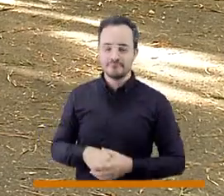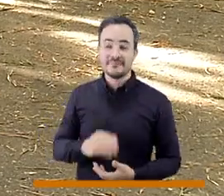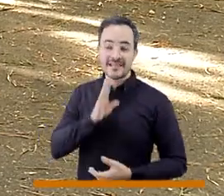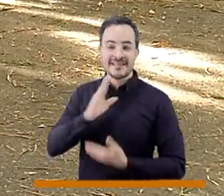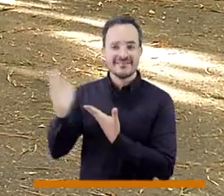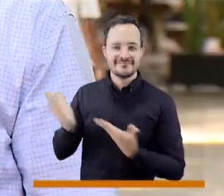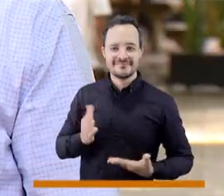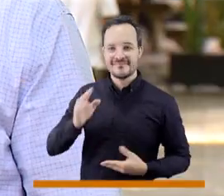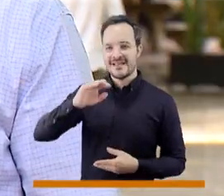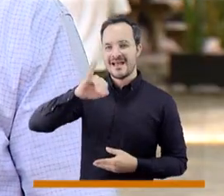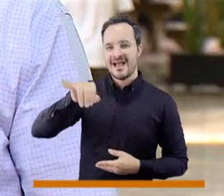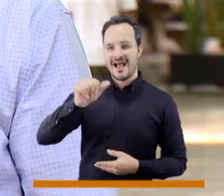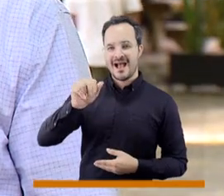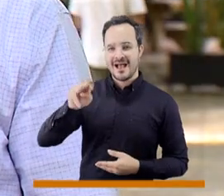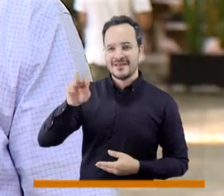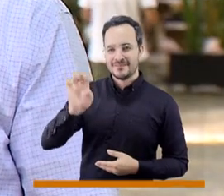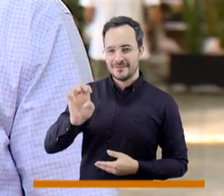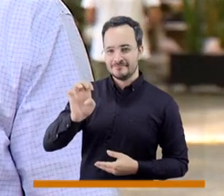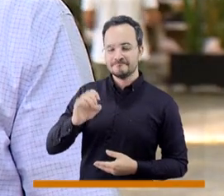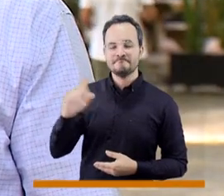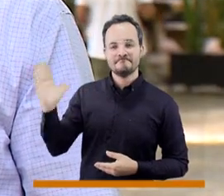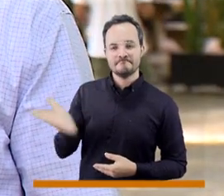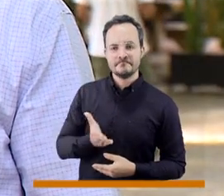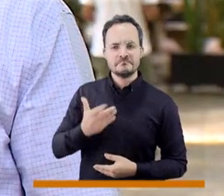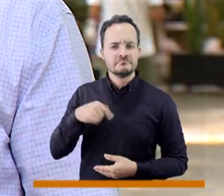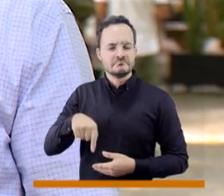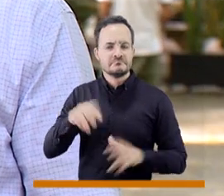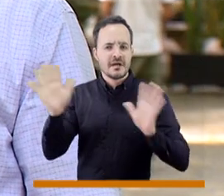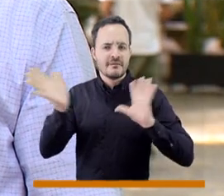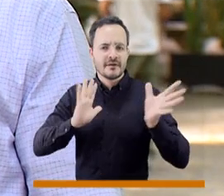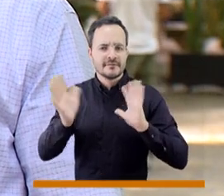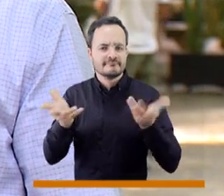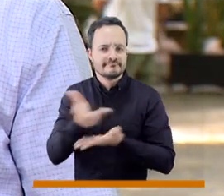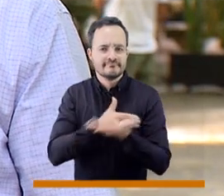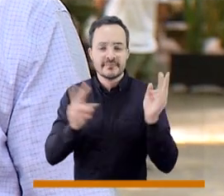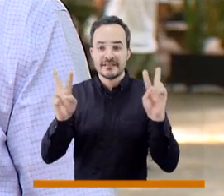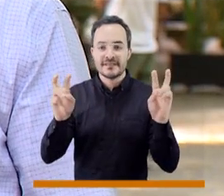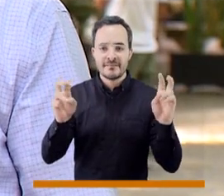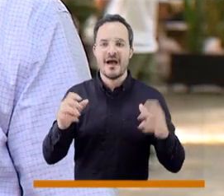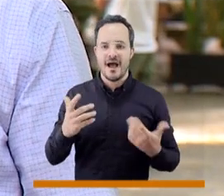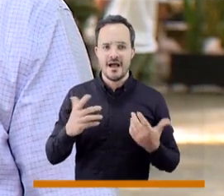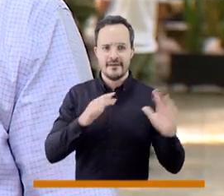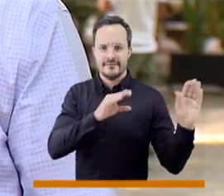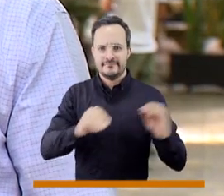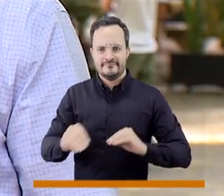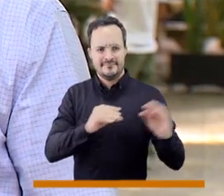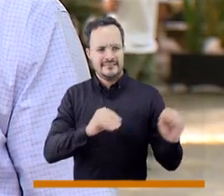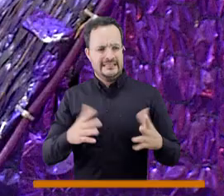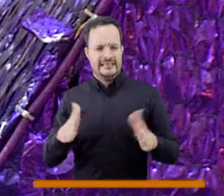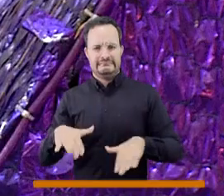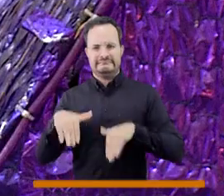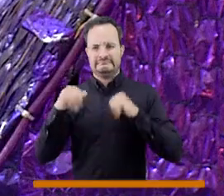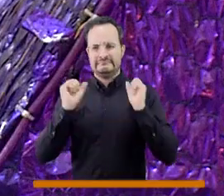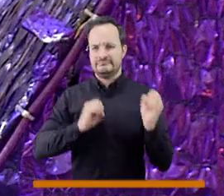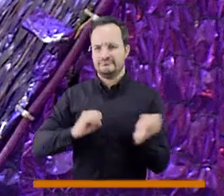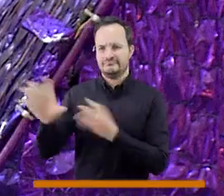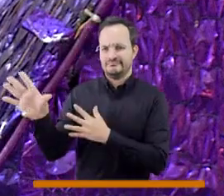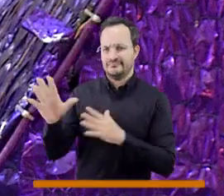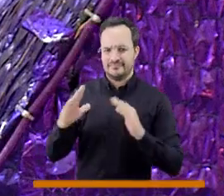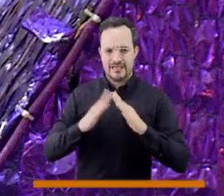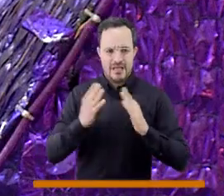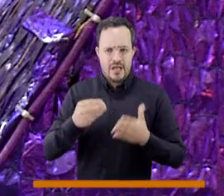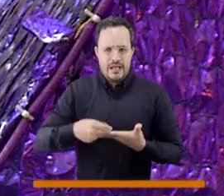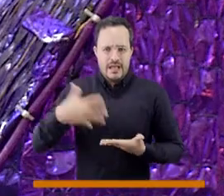concejal anfitrión Jaime Cuartas. Hoy hablando de gentrificación. Cuando se produce, concejal,